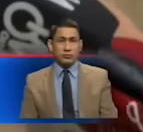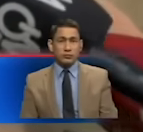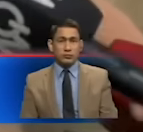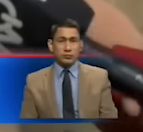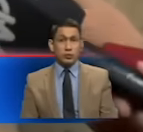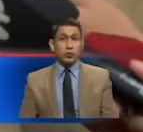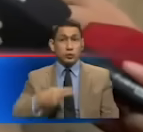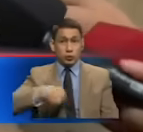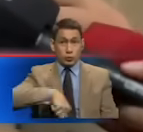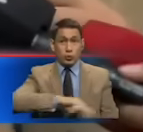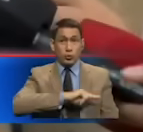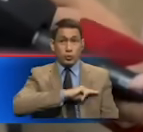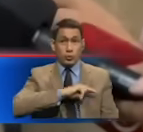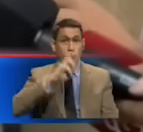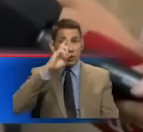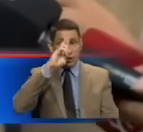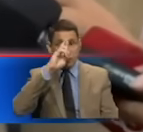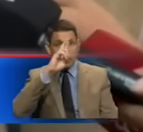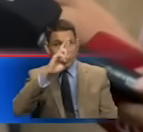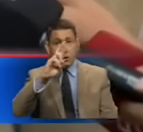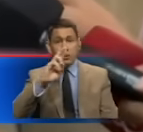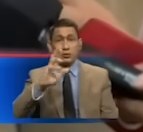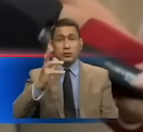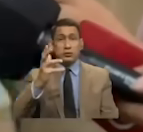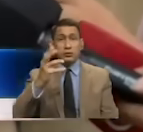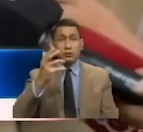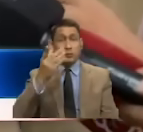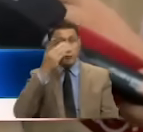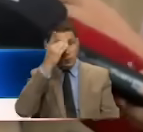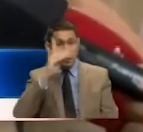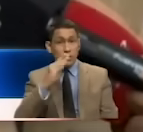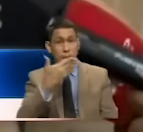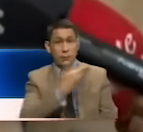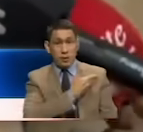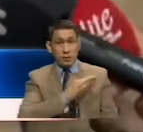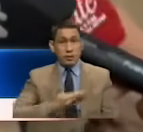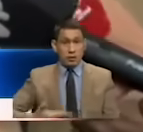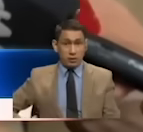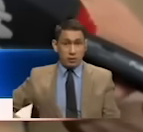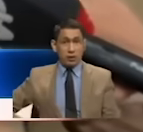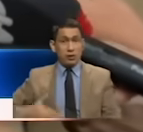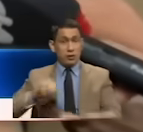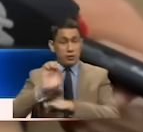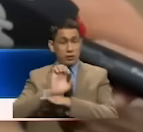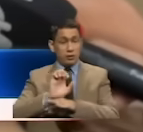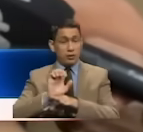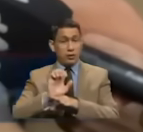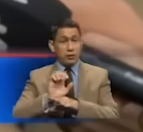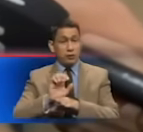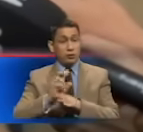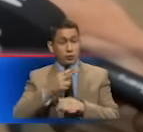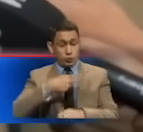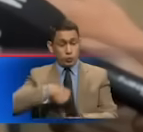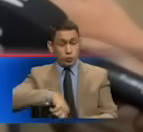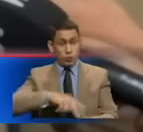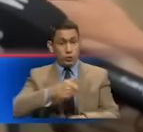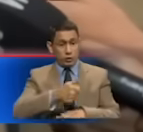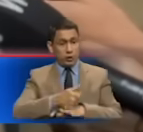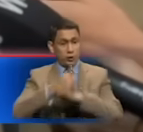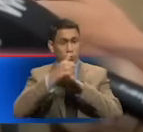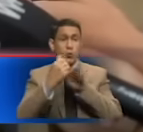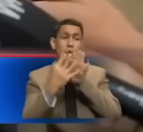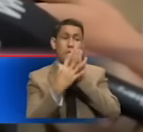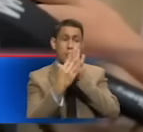muy respetuosos de lo que el señor presidente ha decretado y como autoridad damos el ejemplo.